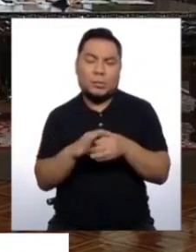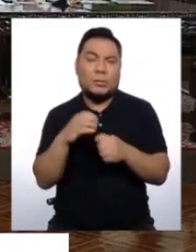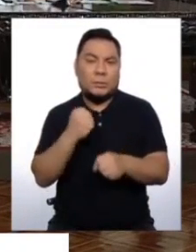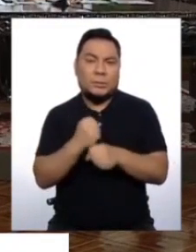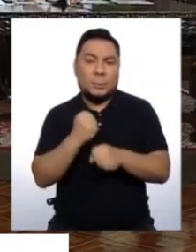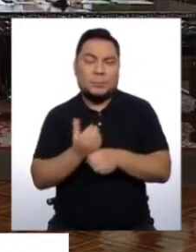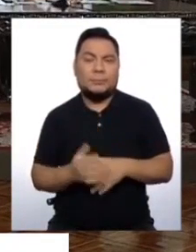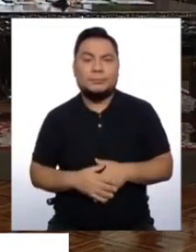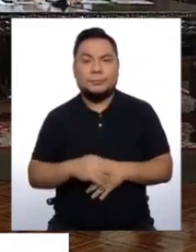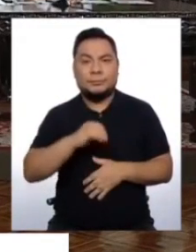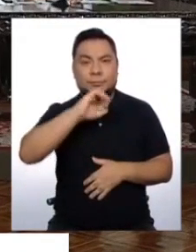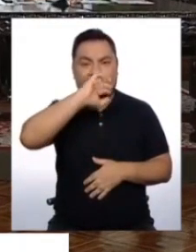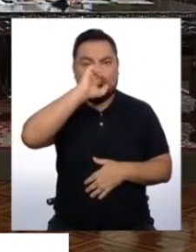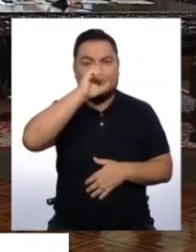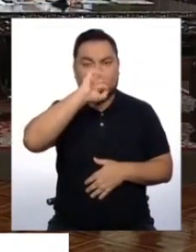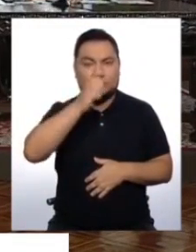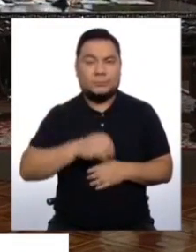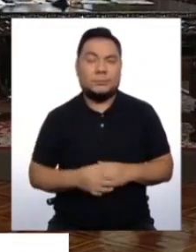proponiendo esta enfermedad.